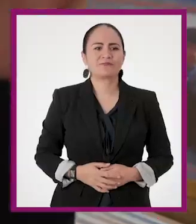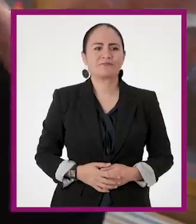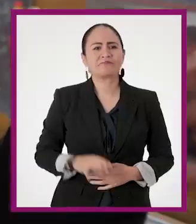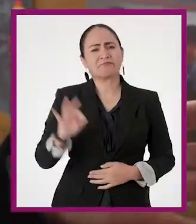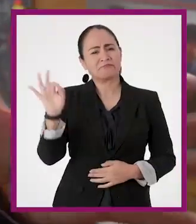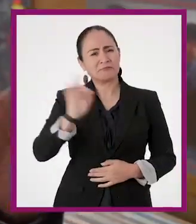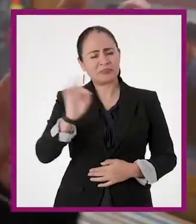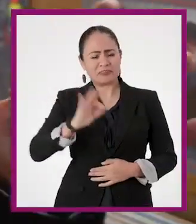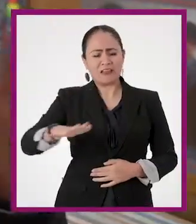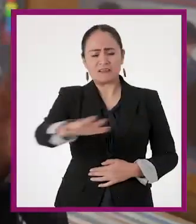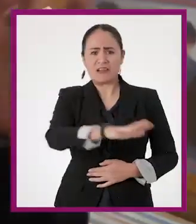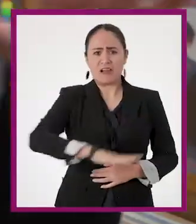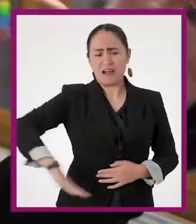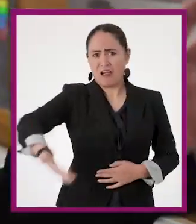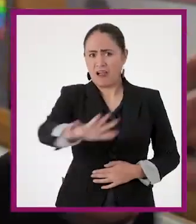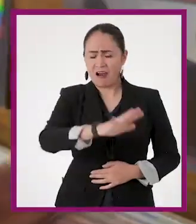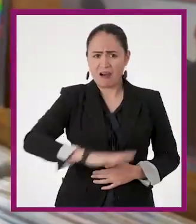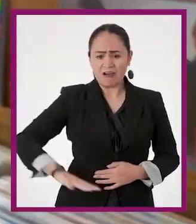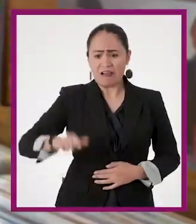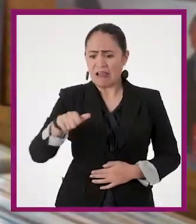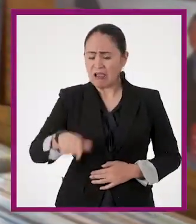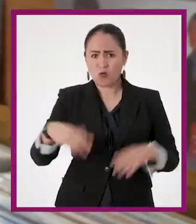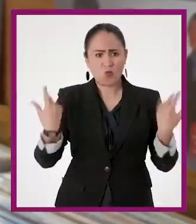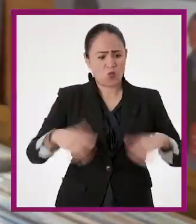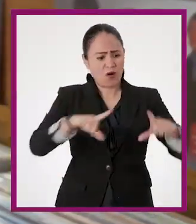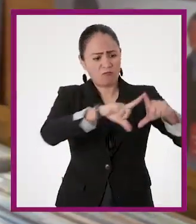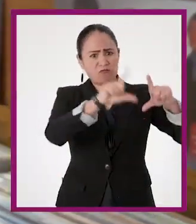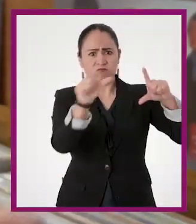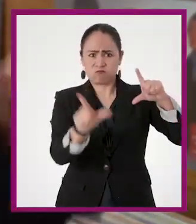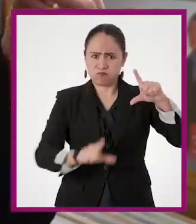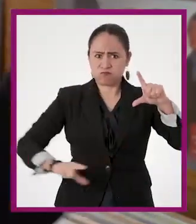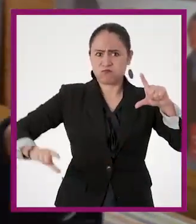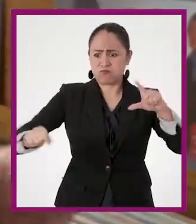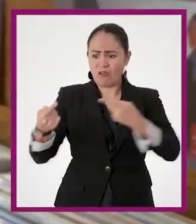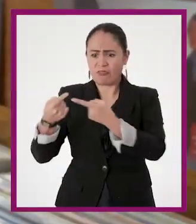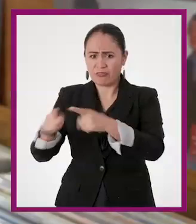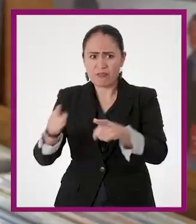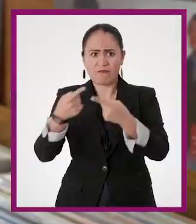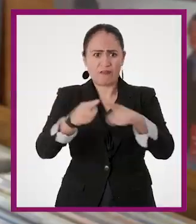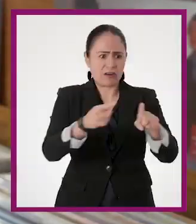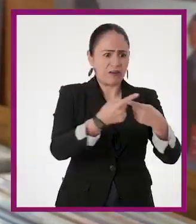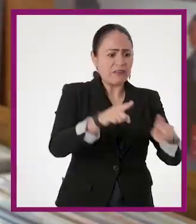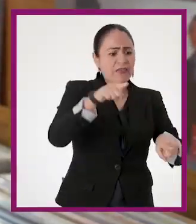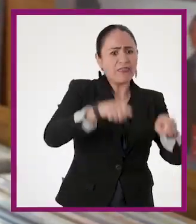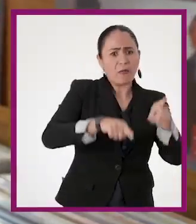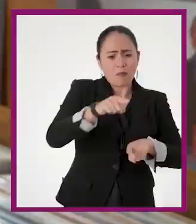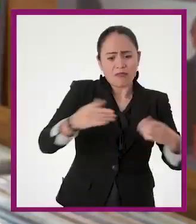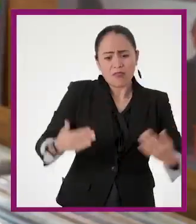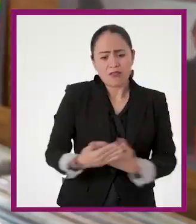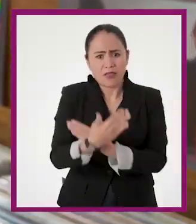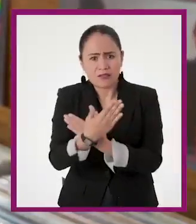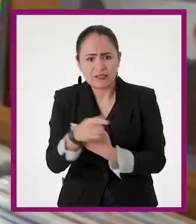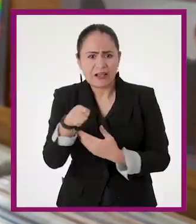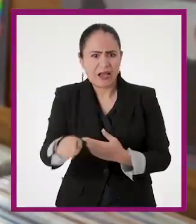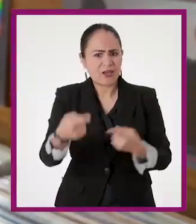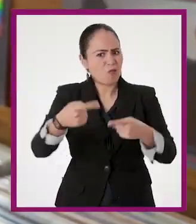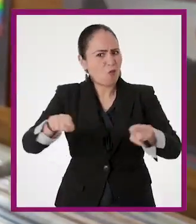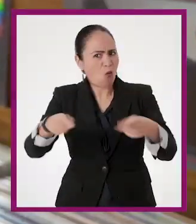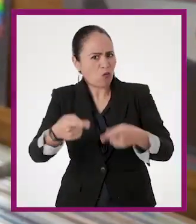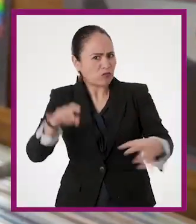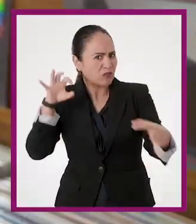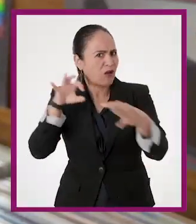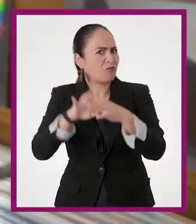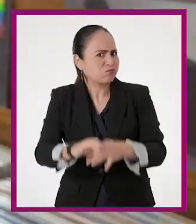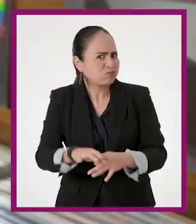Entonces, bueno, si hablamos de son, hay una enorme variedad en todo el país. Como les comenté hace rato, depende de dónde sean, qué tipo de son